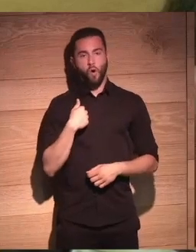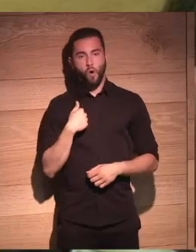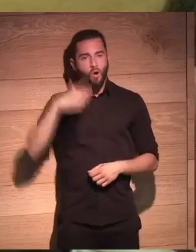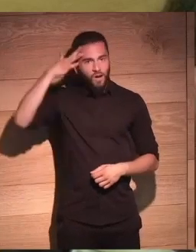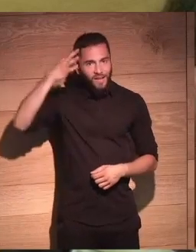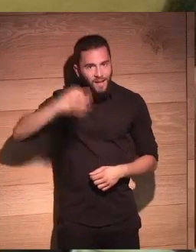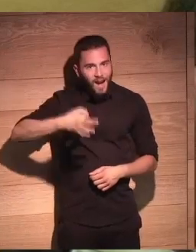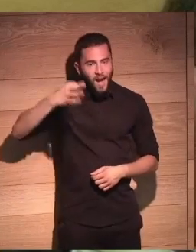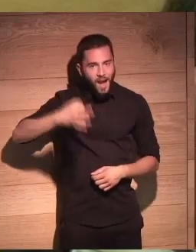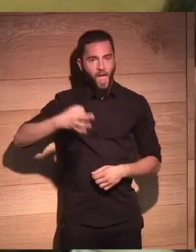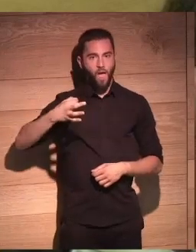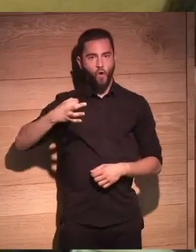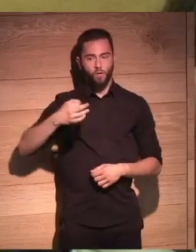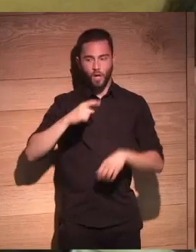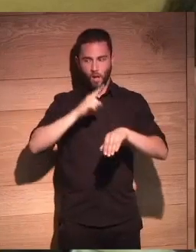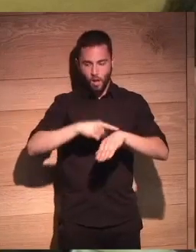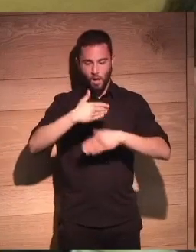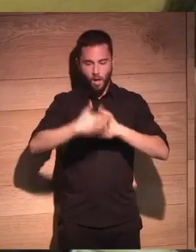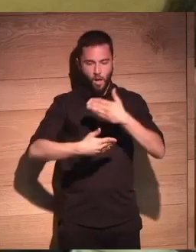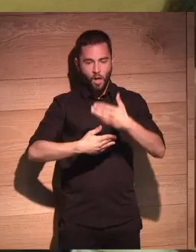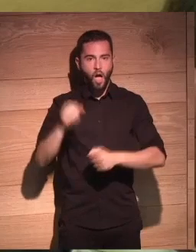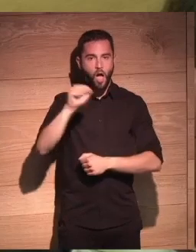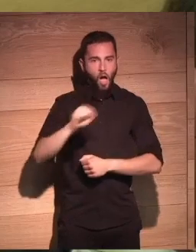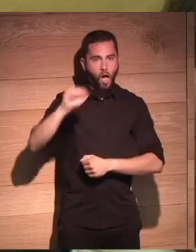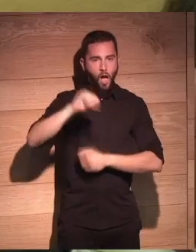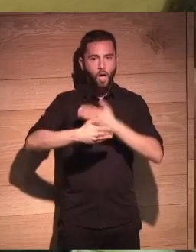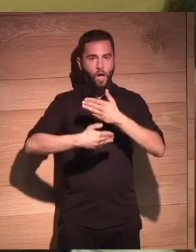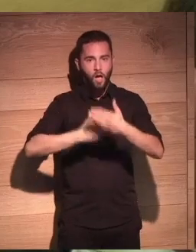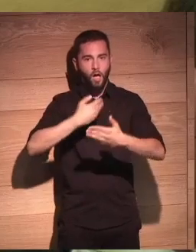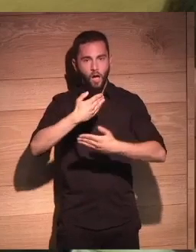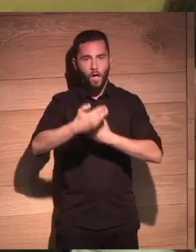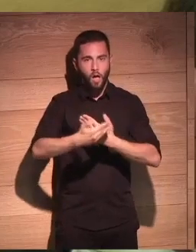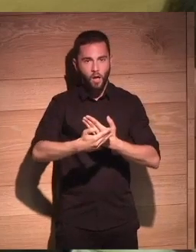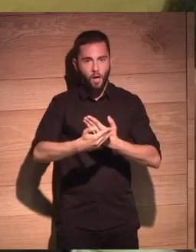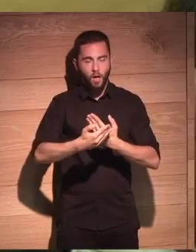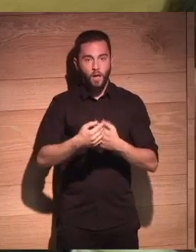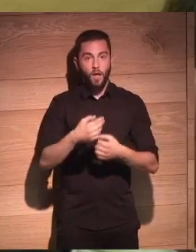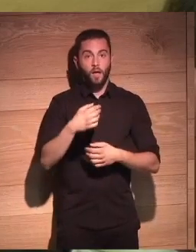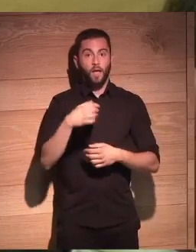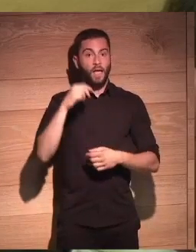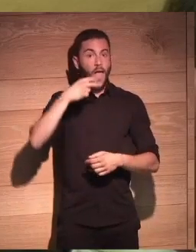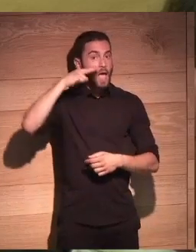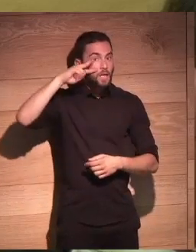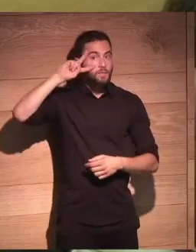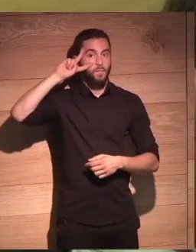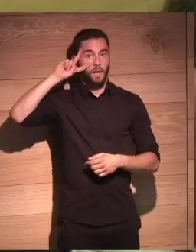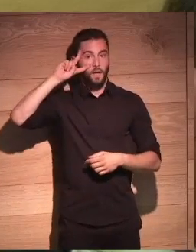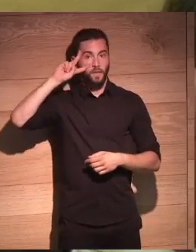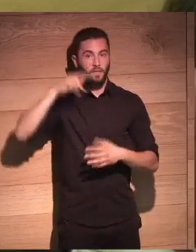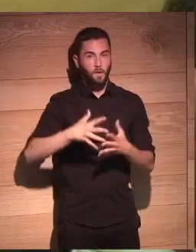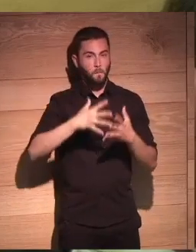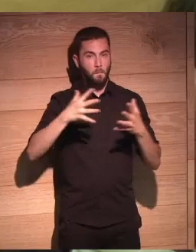Creo que con el paso de los años se va adquiriendo una experiencia que sería